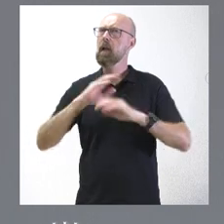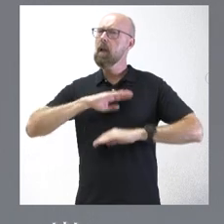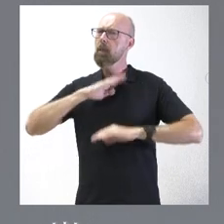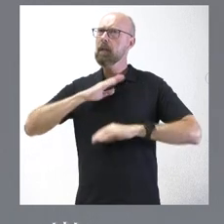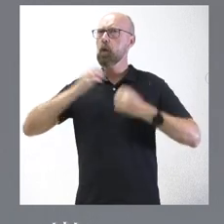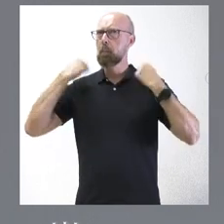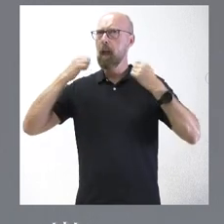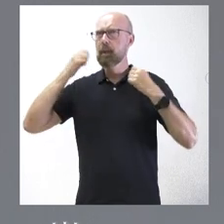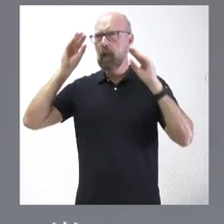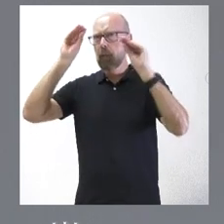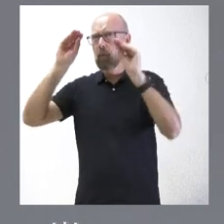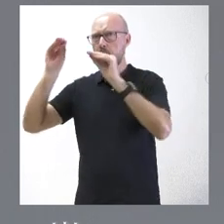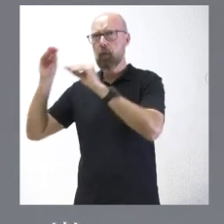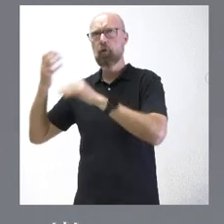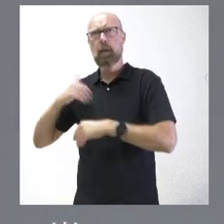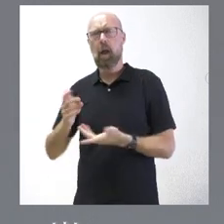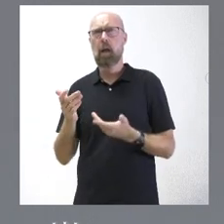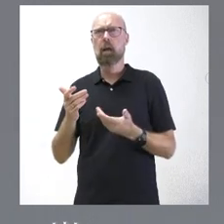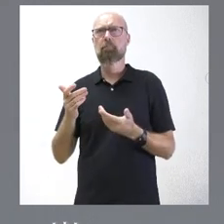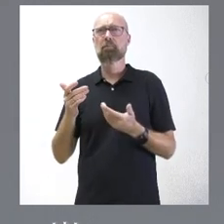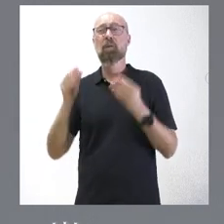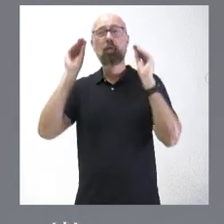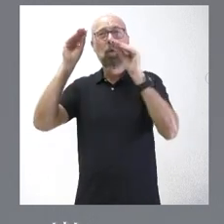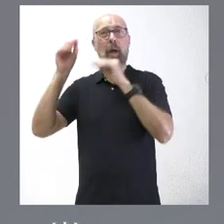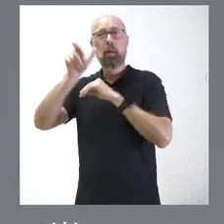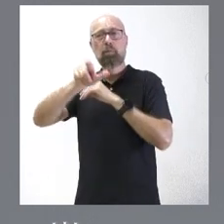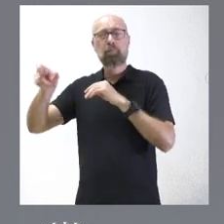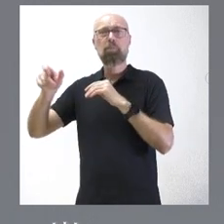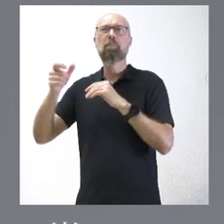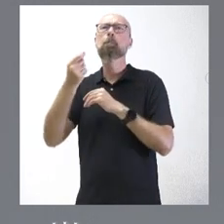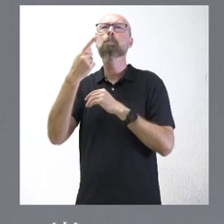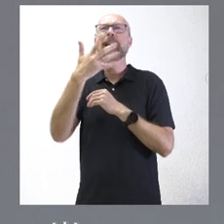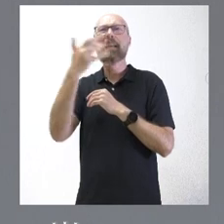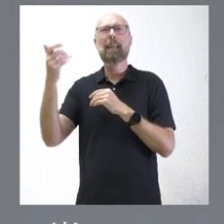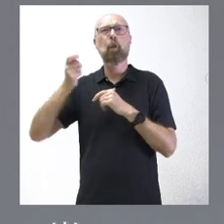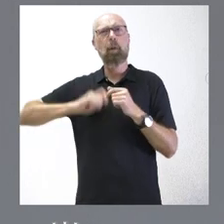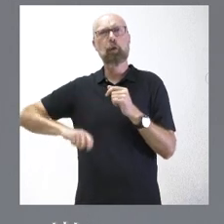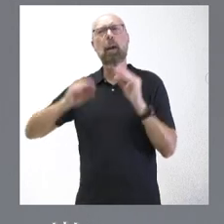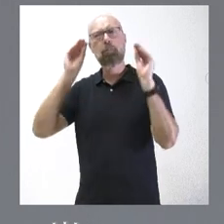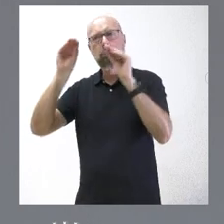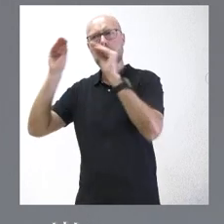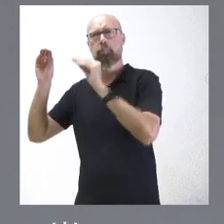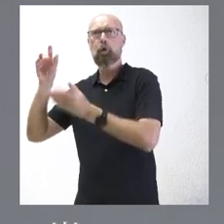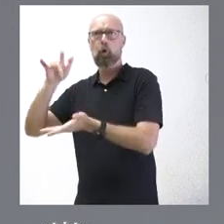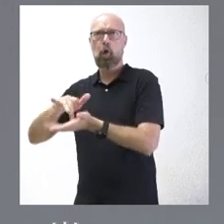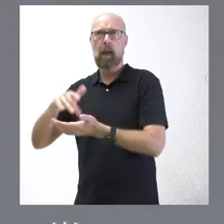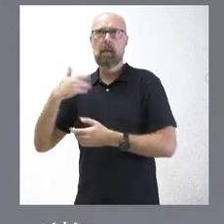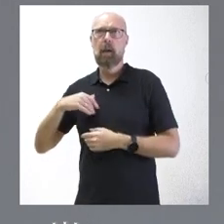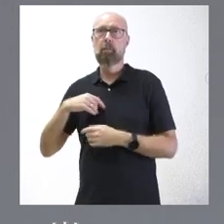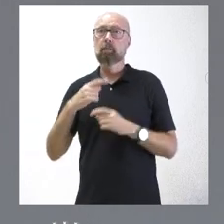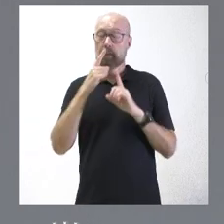en este sentido en el que se han formado casi 1500 profesionales este año hay